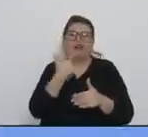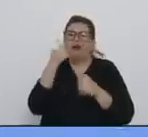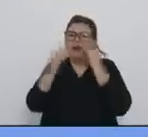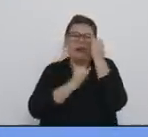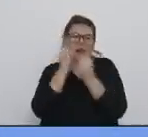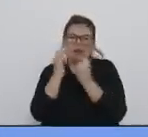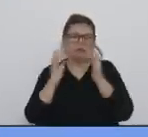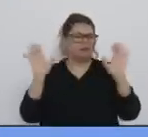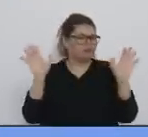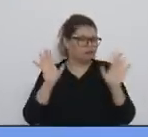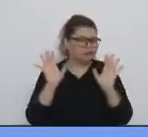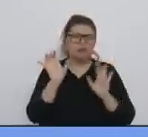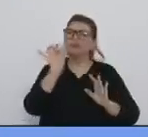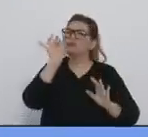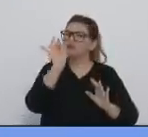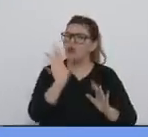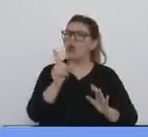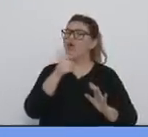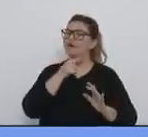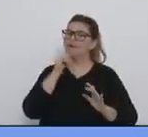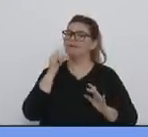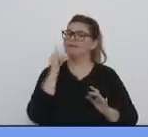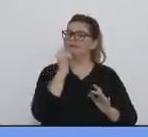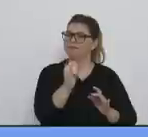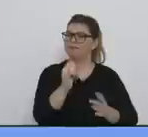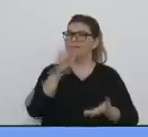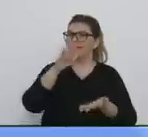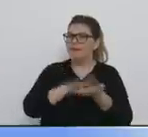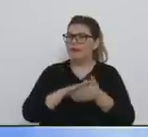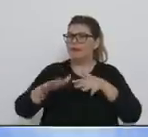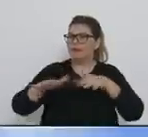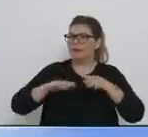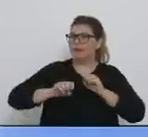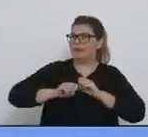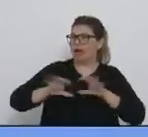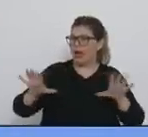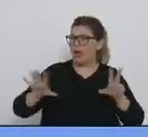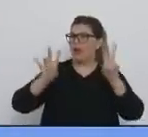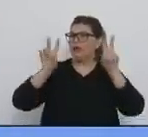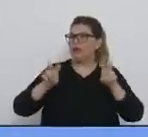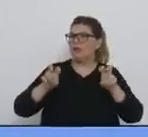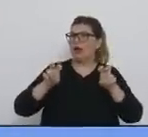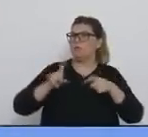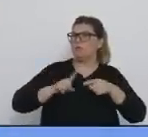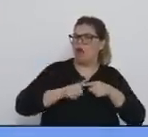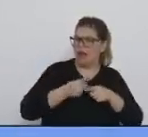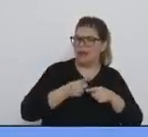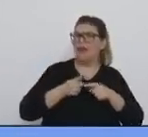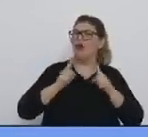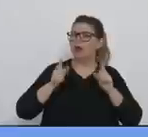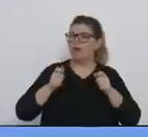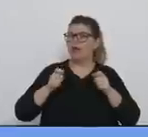simplemente quiero advertir respecto a la gravedad desde el punto de vista jurídico y político desde lo